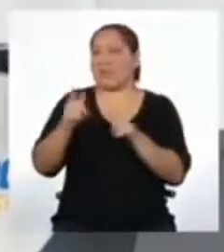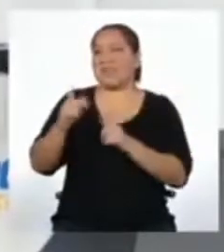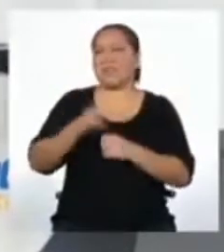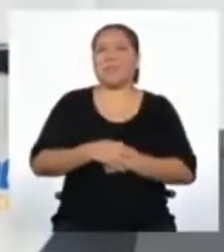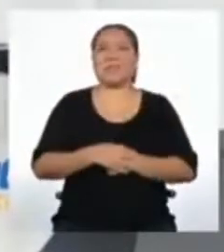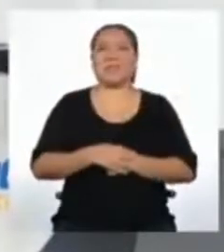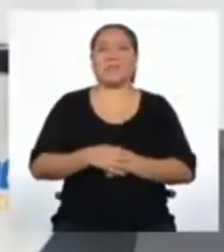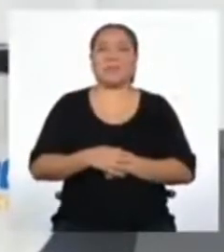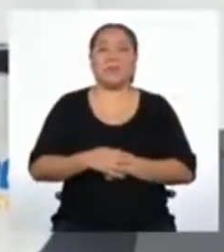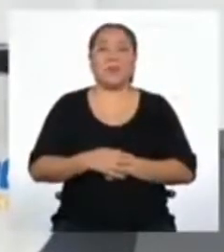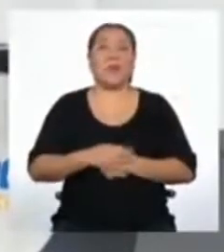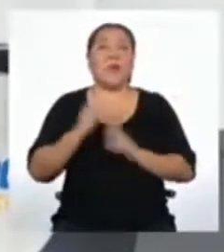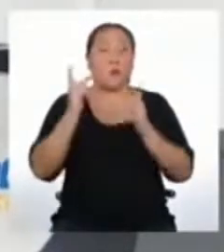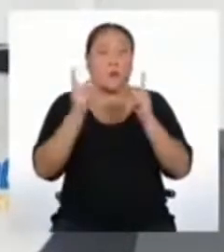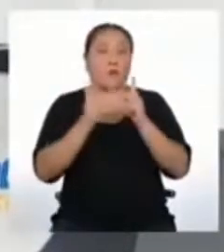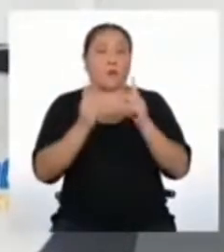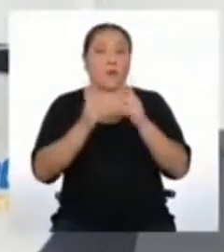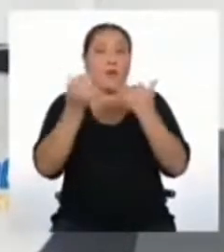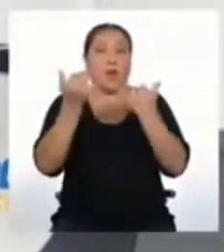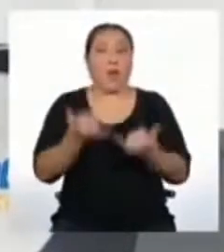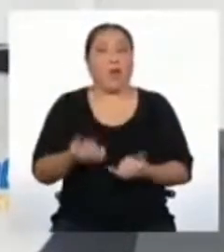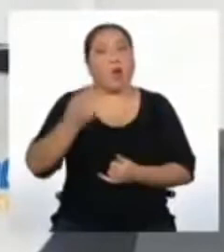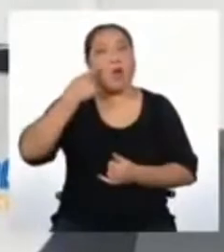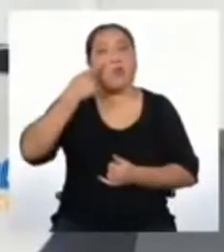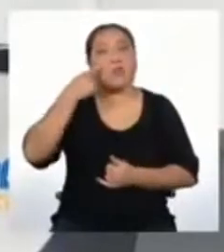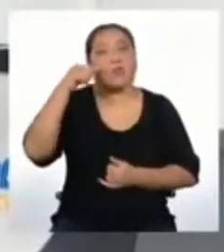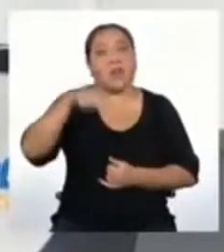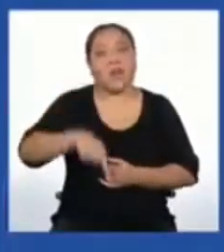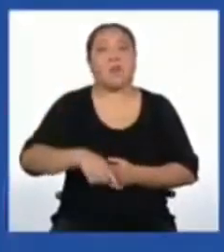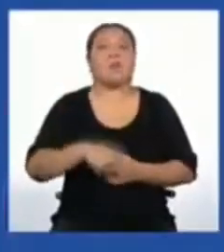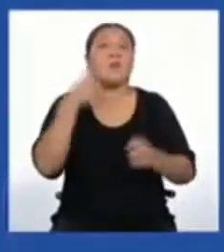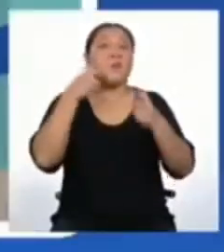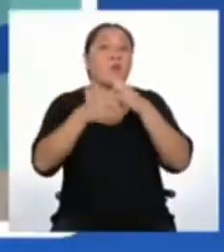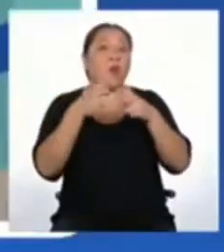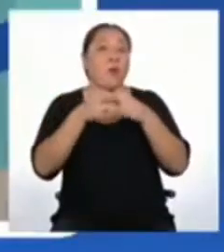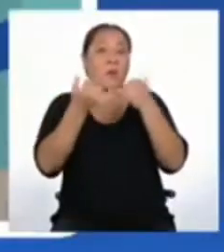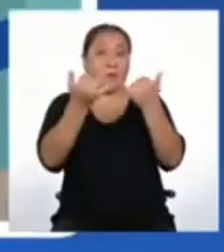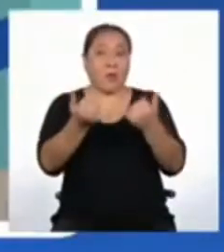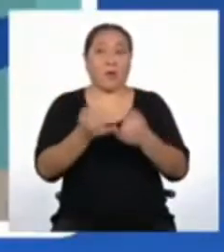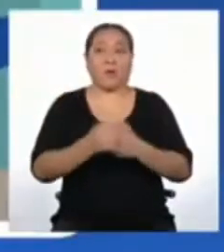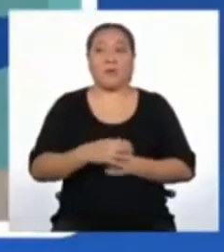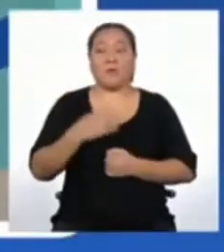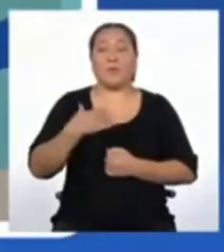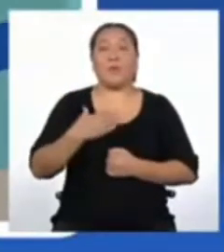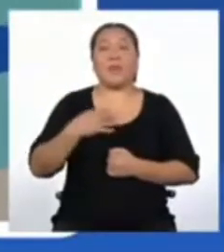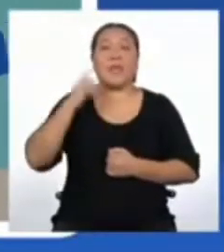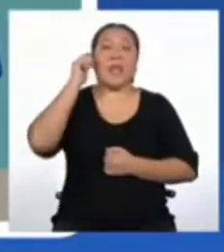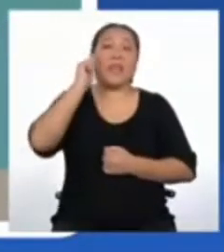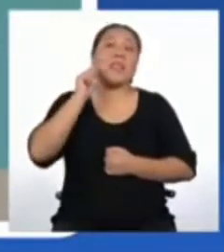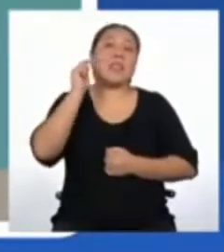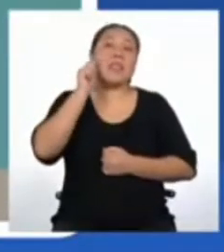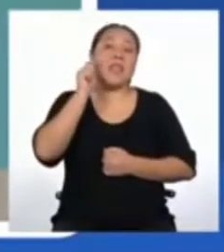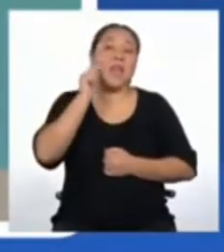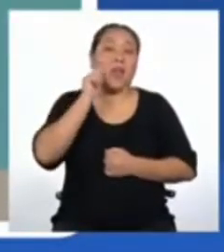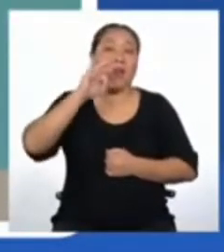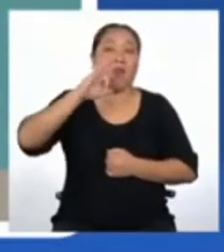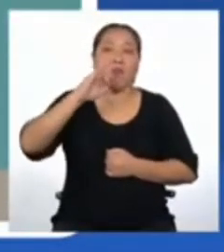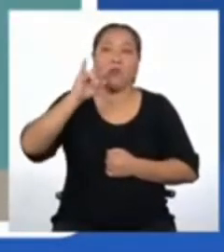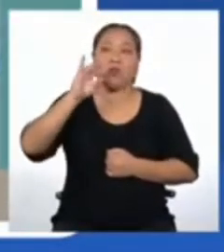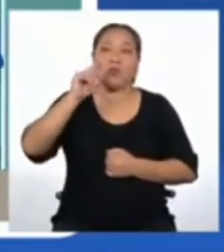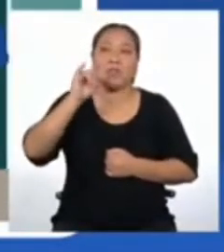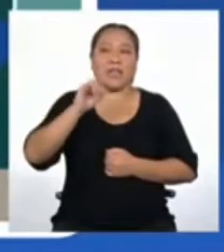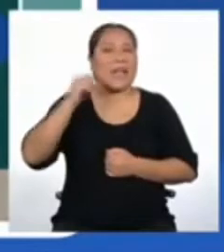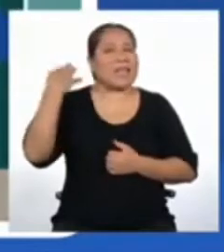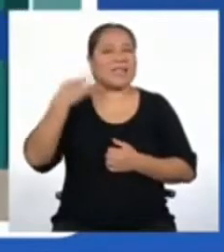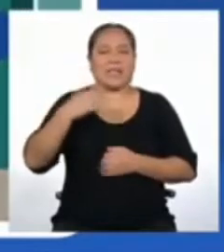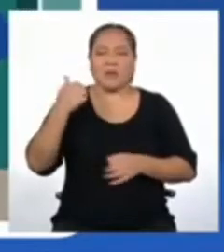preparadísimos. Perfecto, ahora conozcamos la situación de hoy. Mi tía Faustina es una mujer que siempre ha